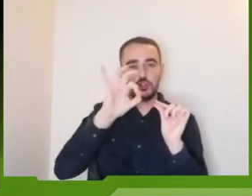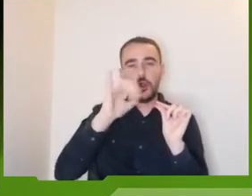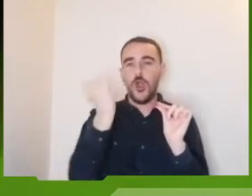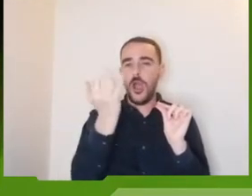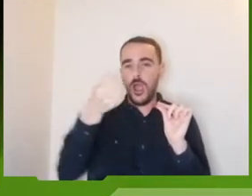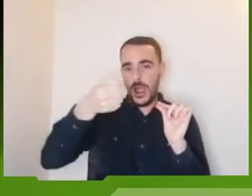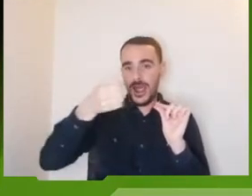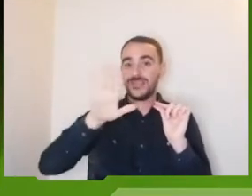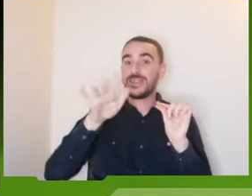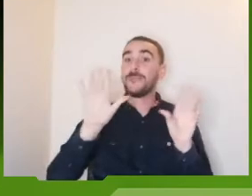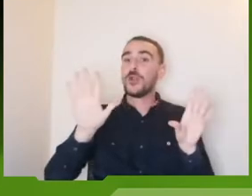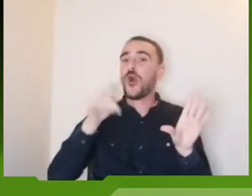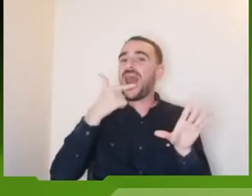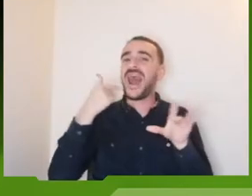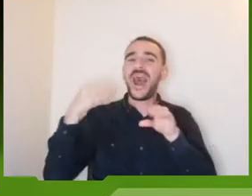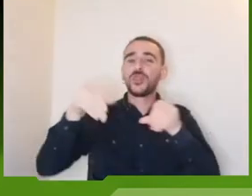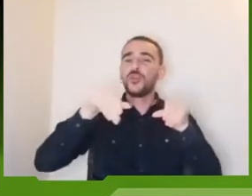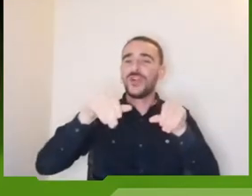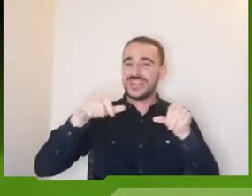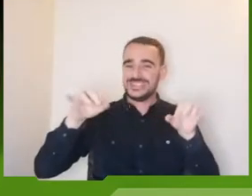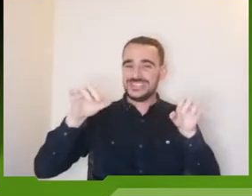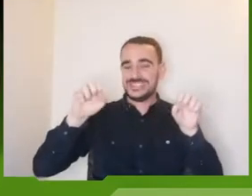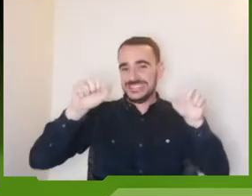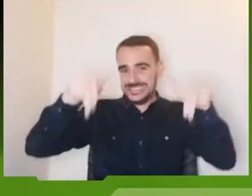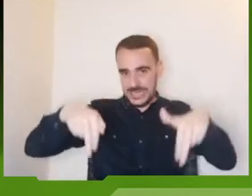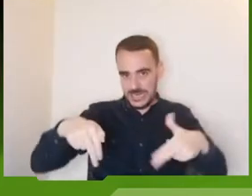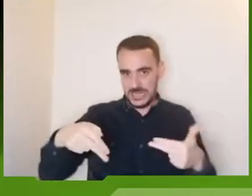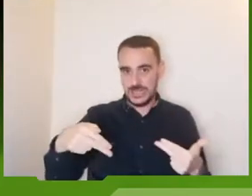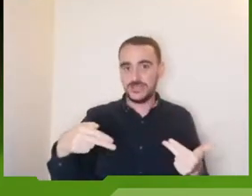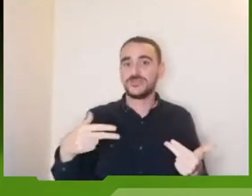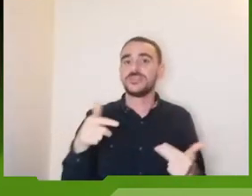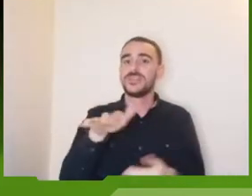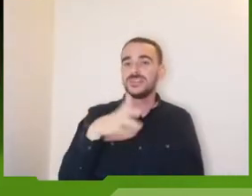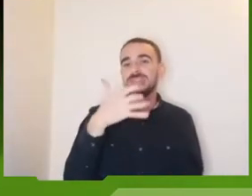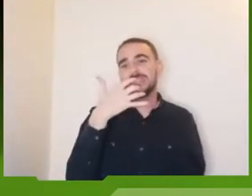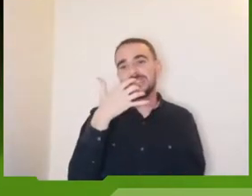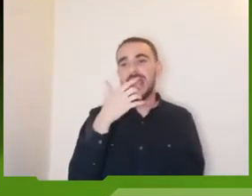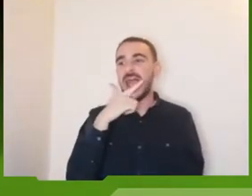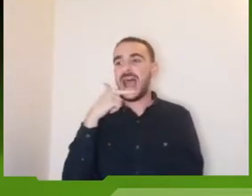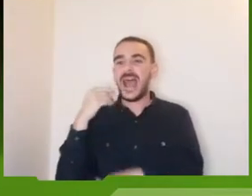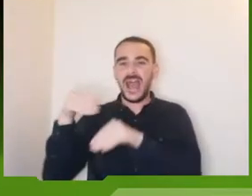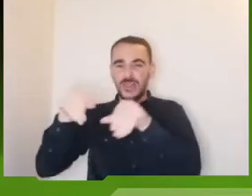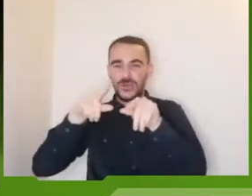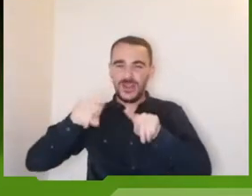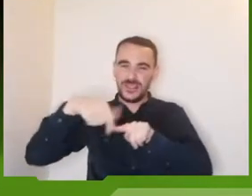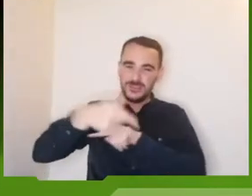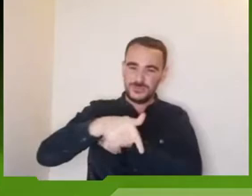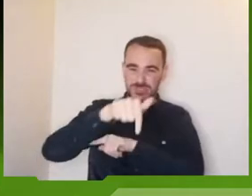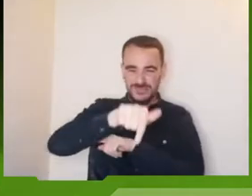error y te quedan como unos fosquitos rebozados asquerosos.